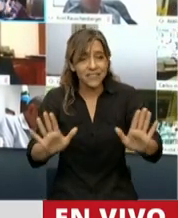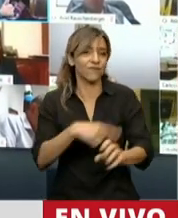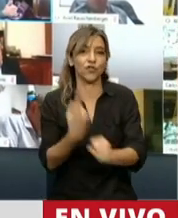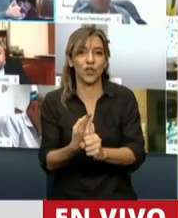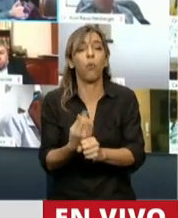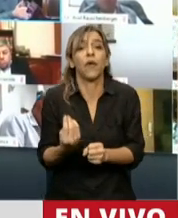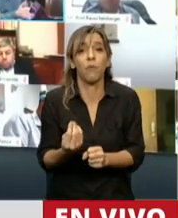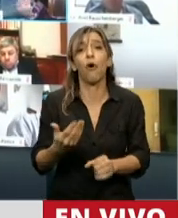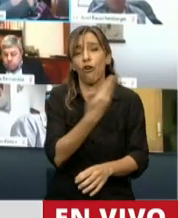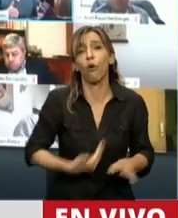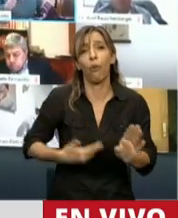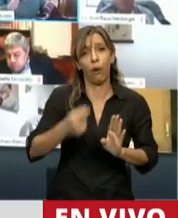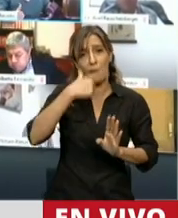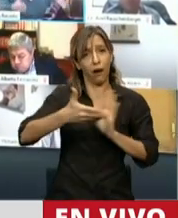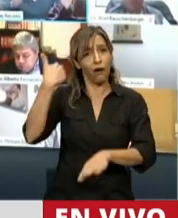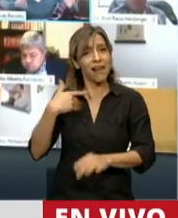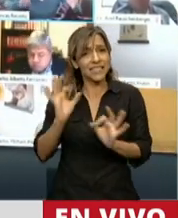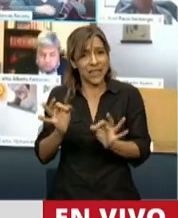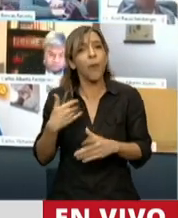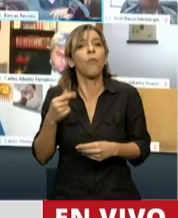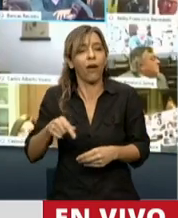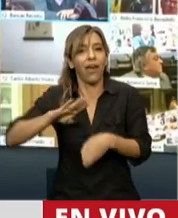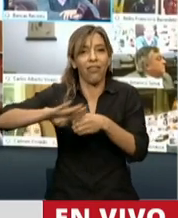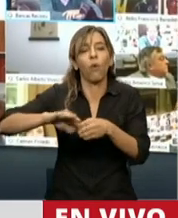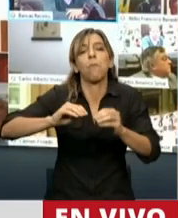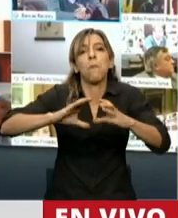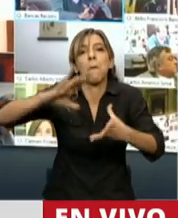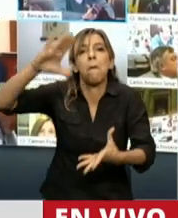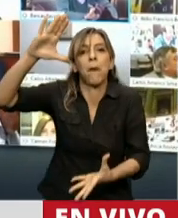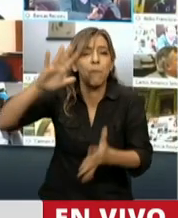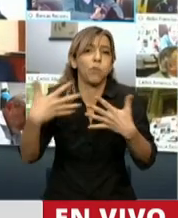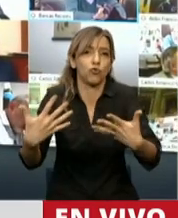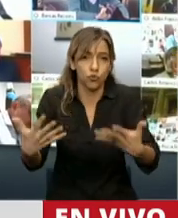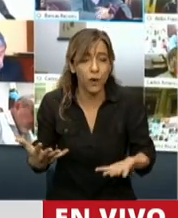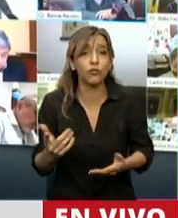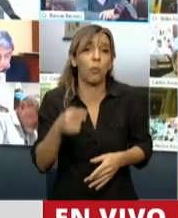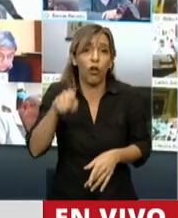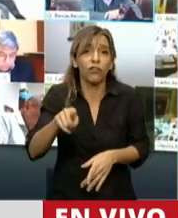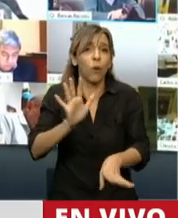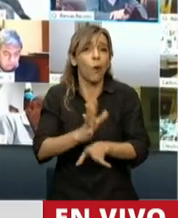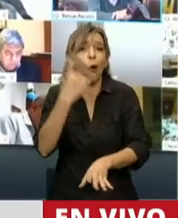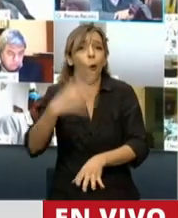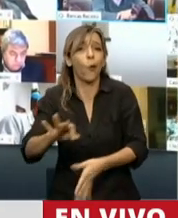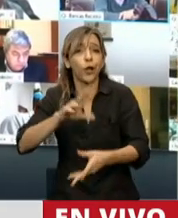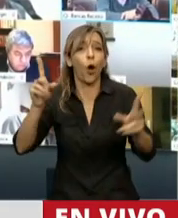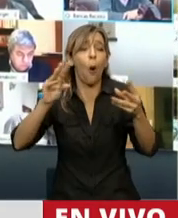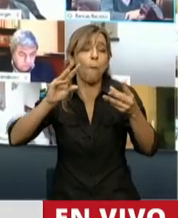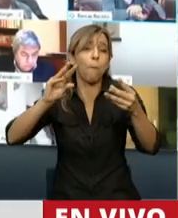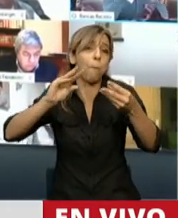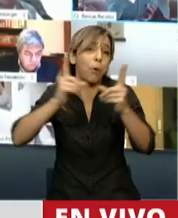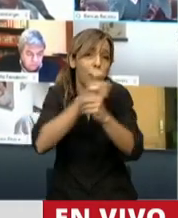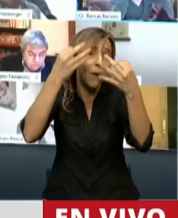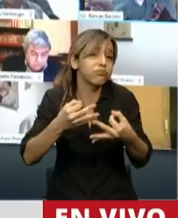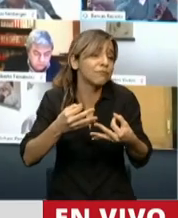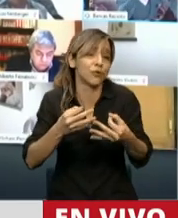anterior el stock aumentó, pero eso en sí mismo no justificaría esta crisis que estamos viviendo. El principal pecado que se cometió